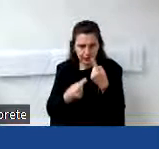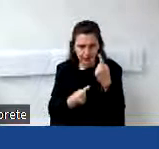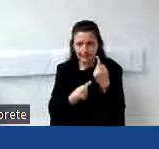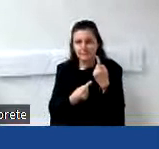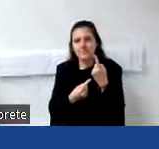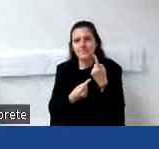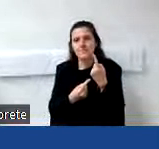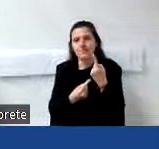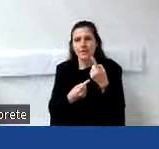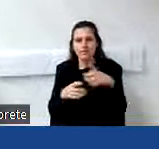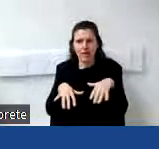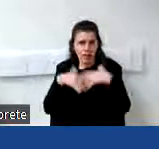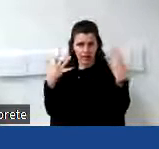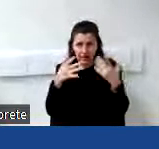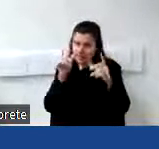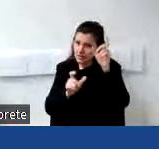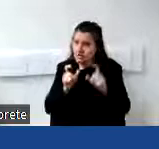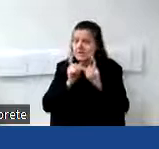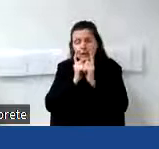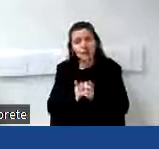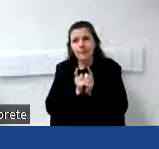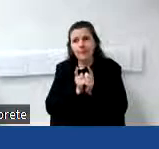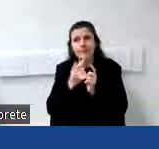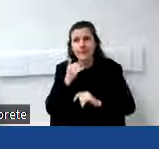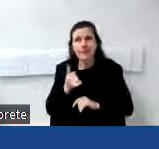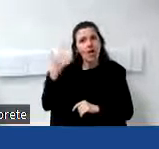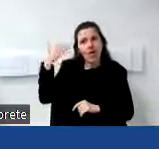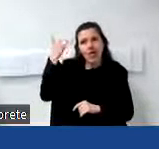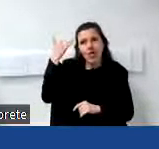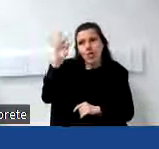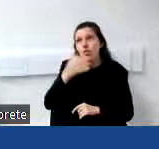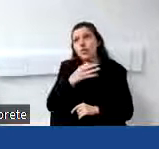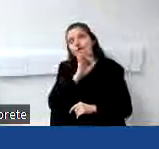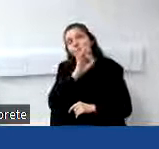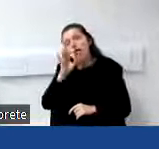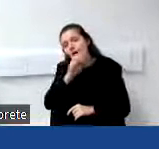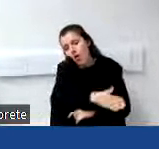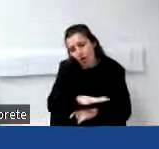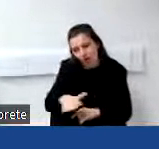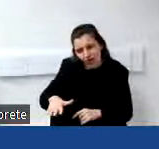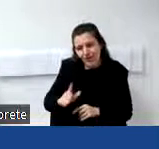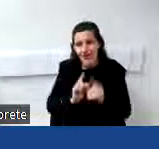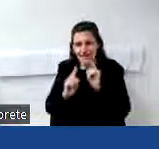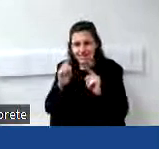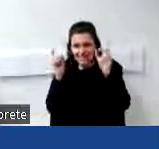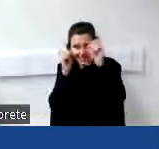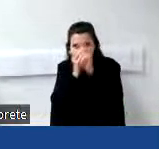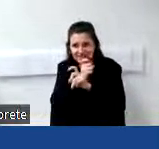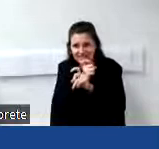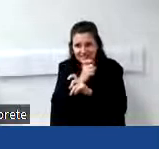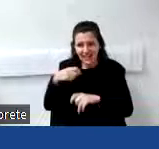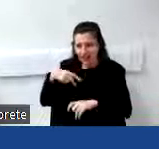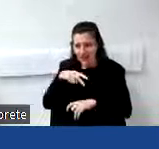discapacidad, sino también, por ejemplo, en los adultos mayores, en un niño. Entonces, bueno, contemplar la accesibilidad en las